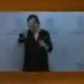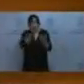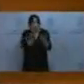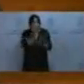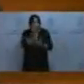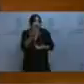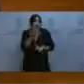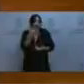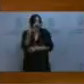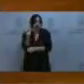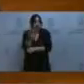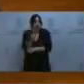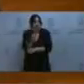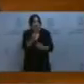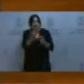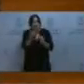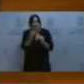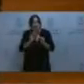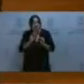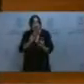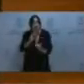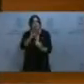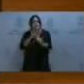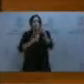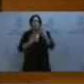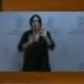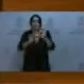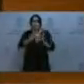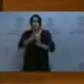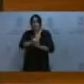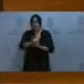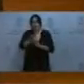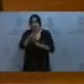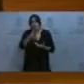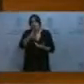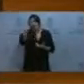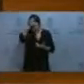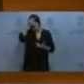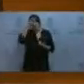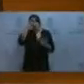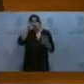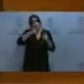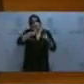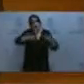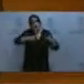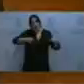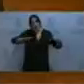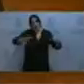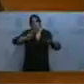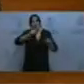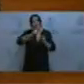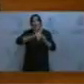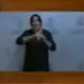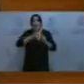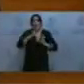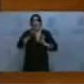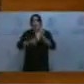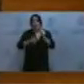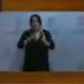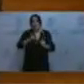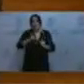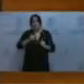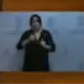es el Parkinson, presentan unas necesidades específicas que, al tratarse de enfermedades de larga duración y con distintos niveles de progresión,